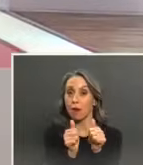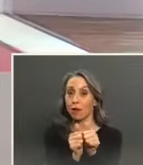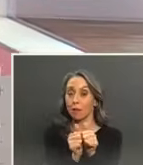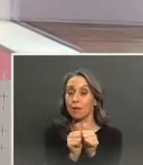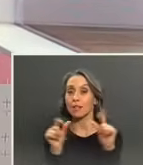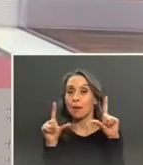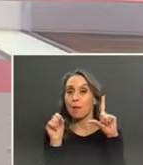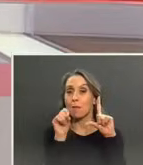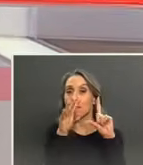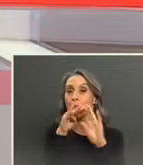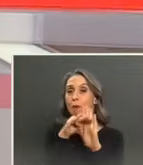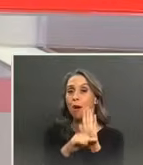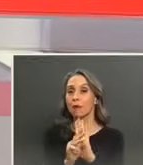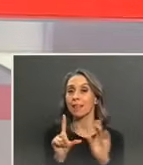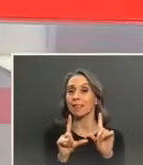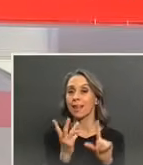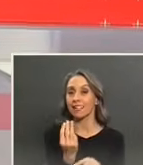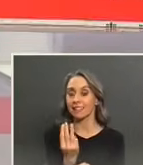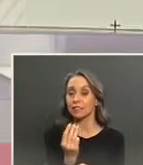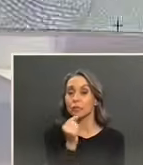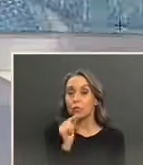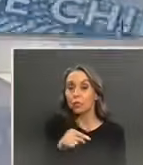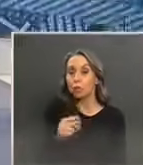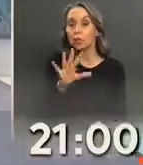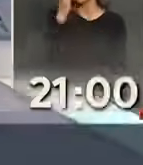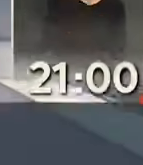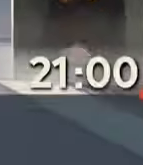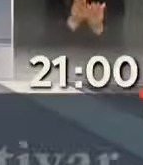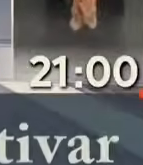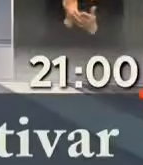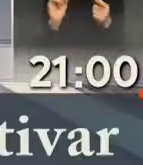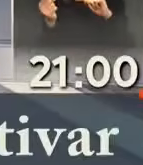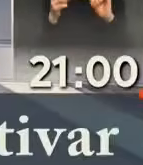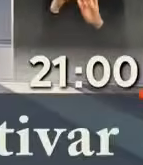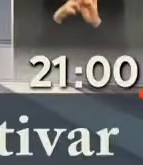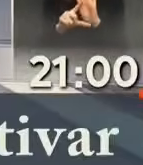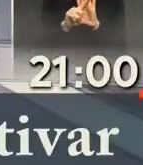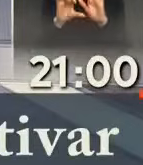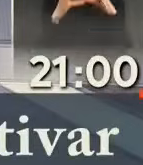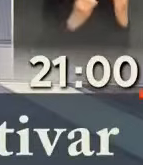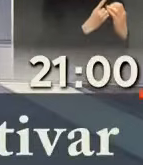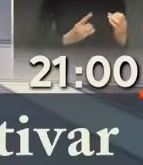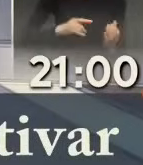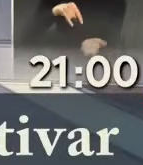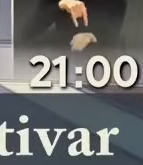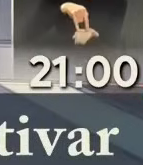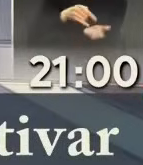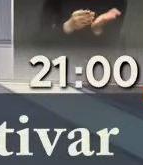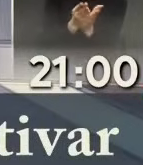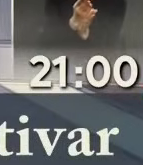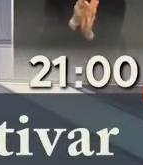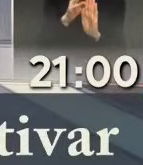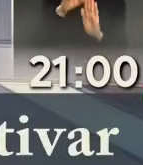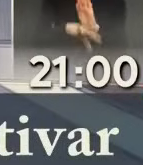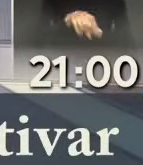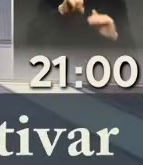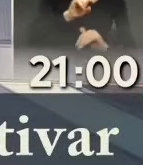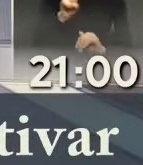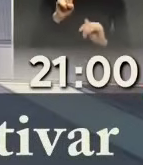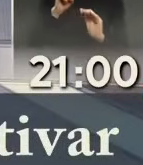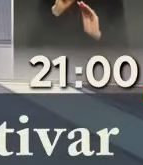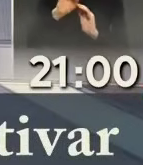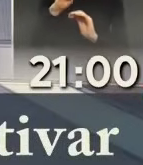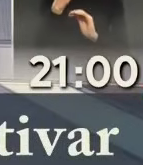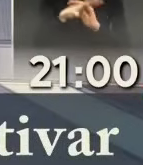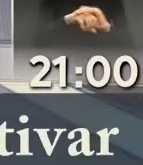A solo 5 días de que comience el debate por el cuarto retiro de pensiones en el Congreso, hay nuevas propuestas que han sumado para extender